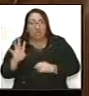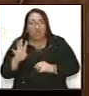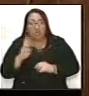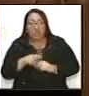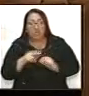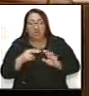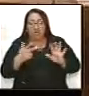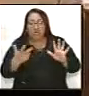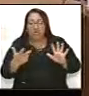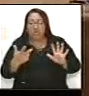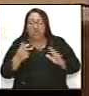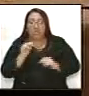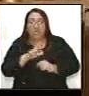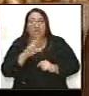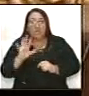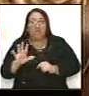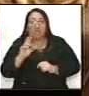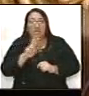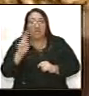3384-2018,